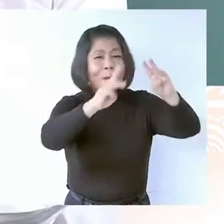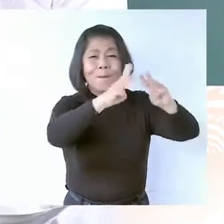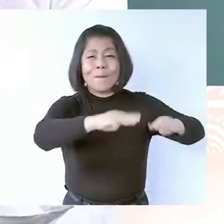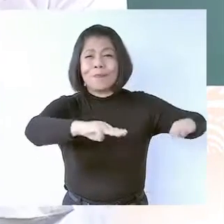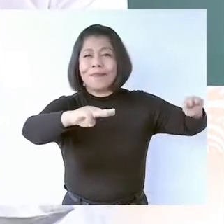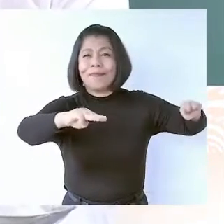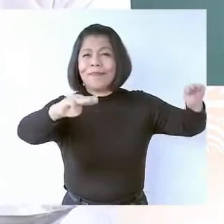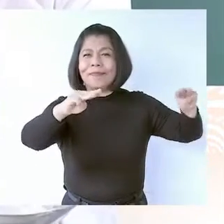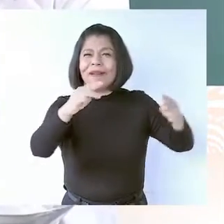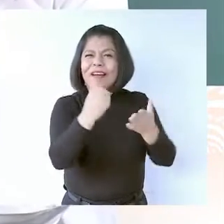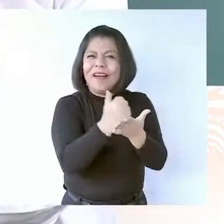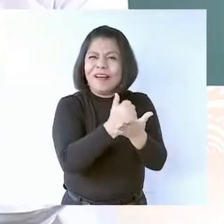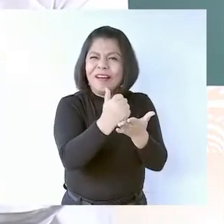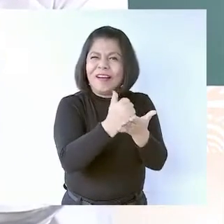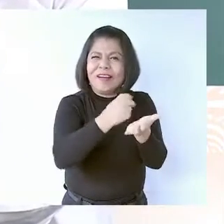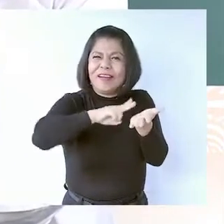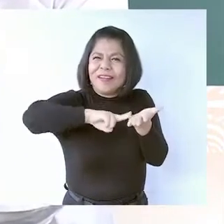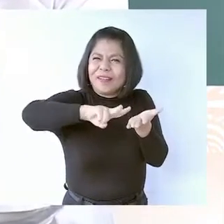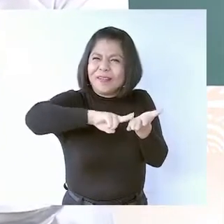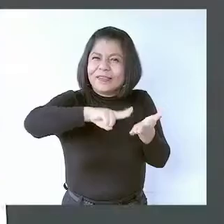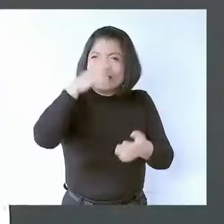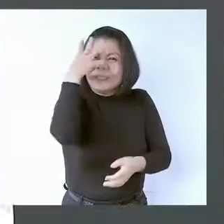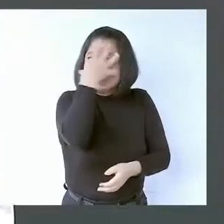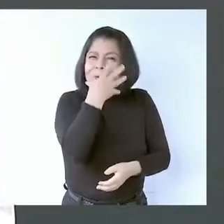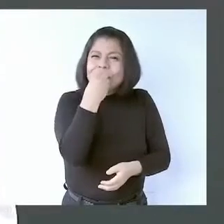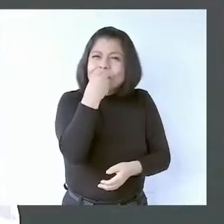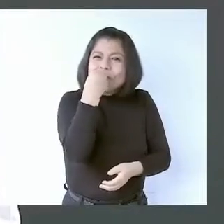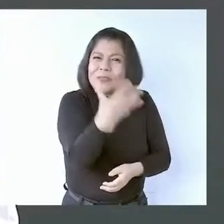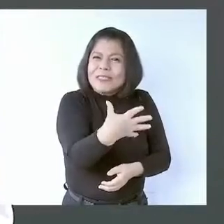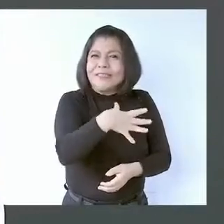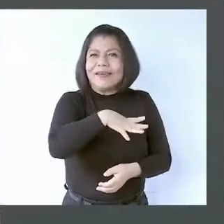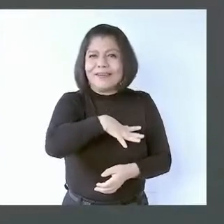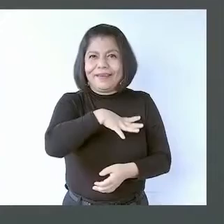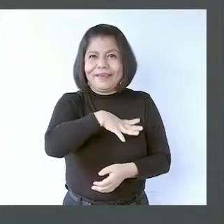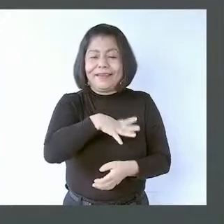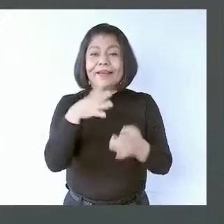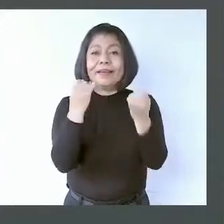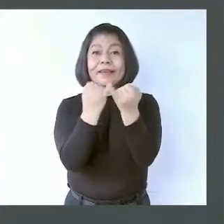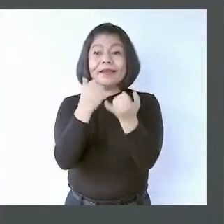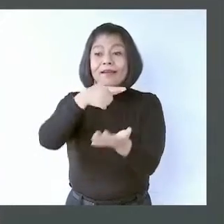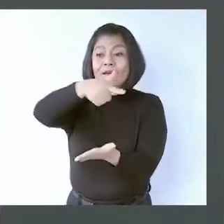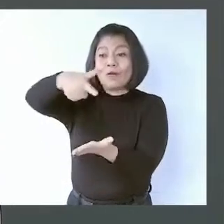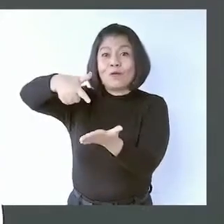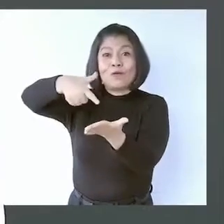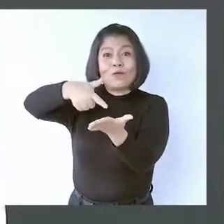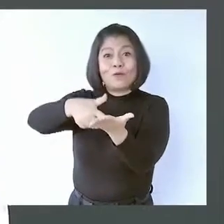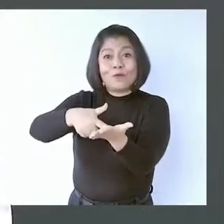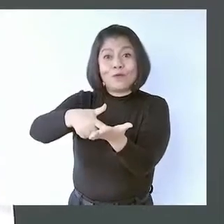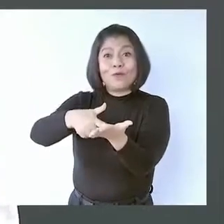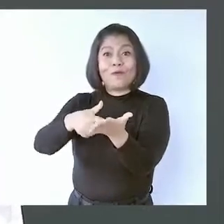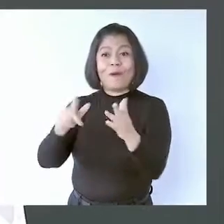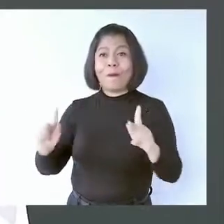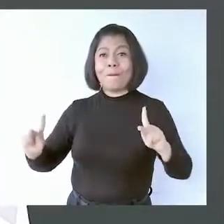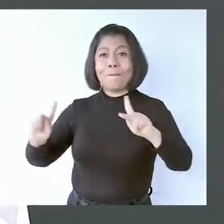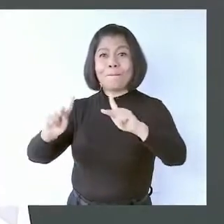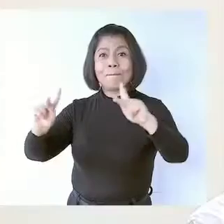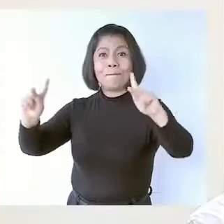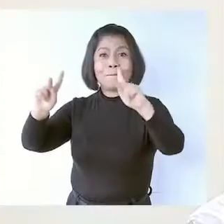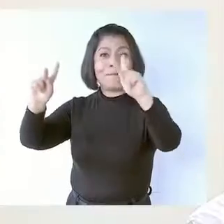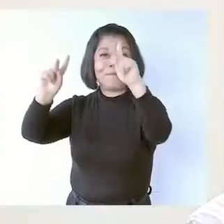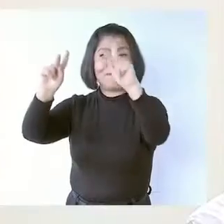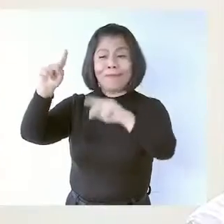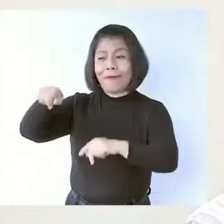turquesa, el mar Caribe y las zonas arqueológicas, pues en muy poco